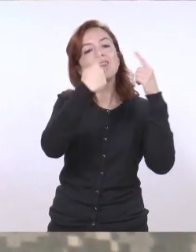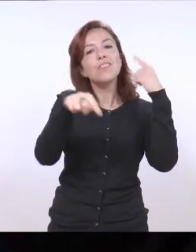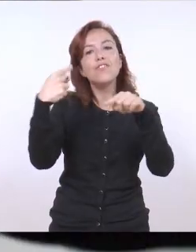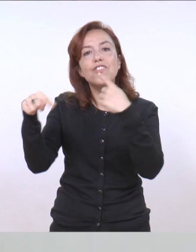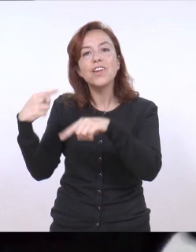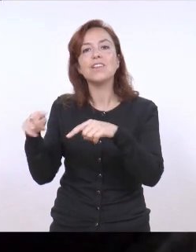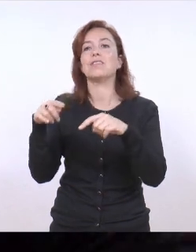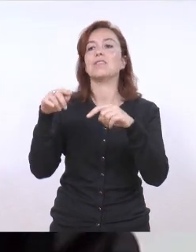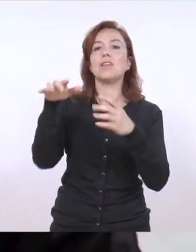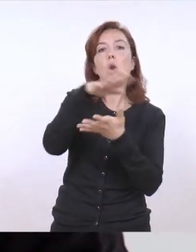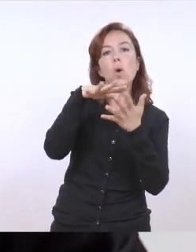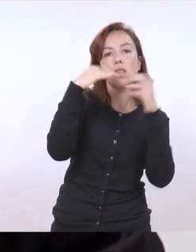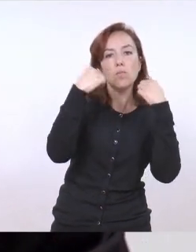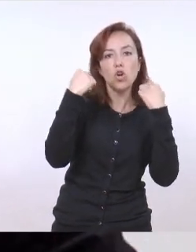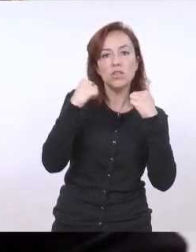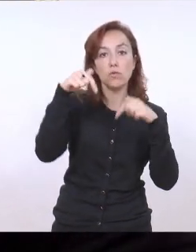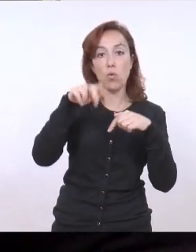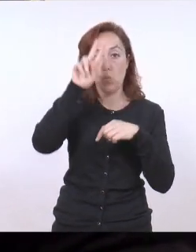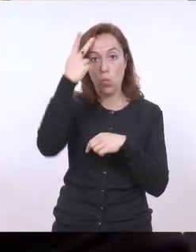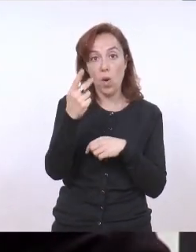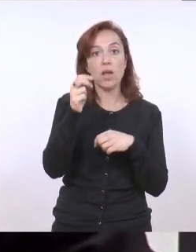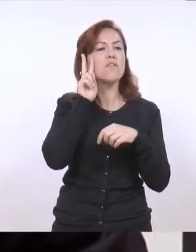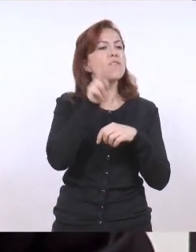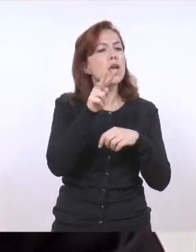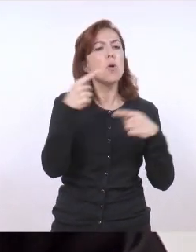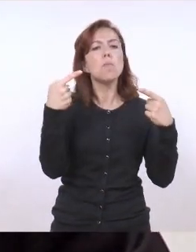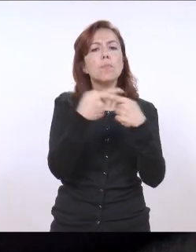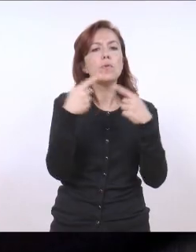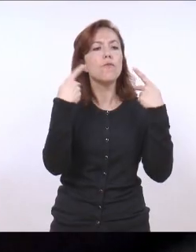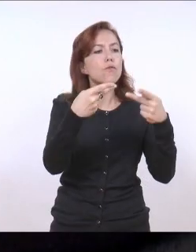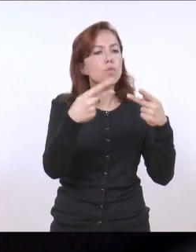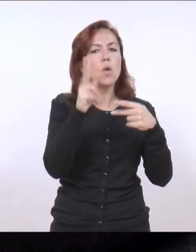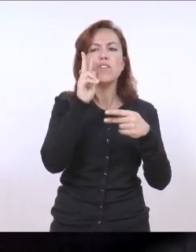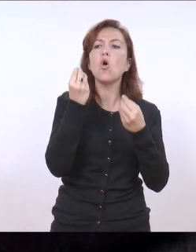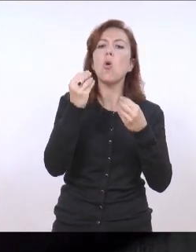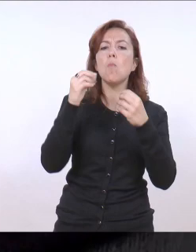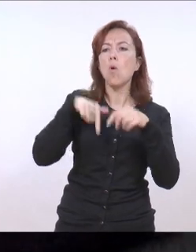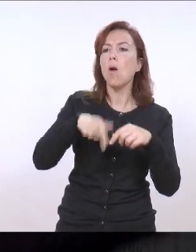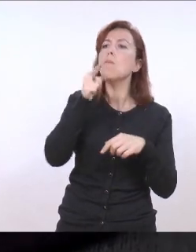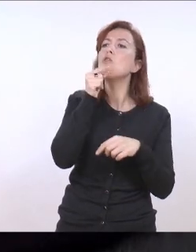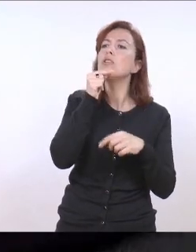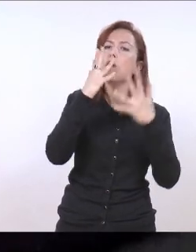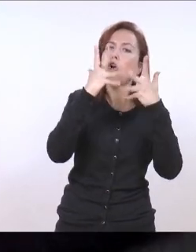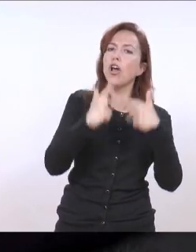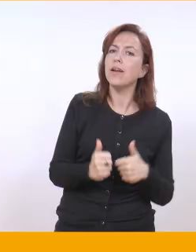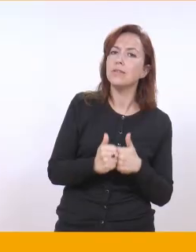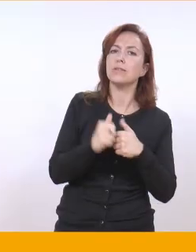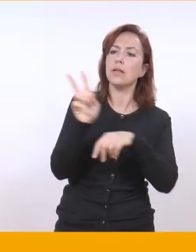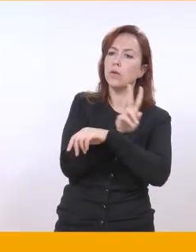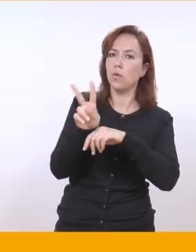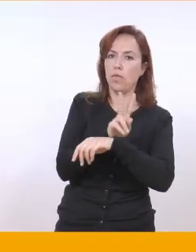a diferentes escenarios deportivos de nuestro país y presenciando partidos de fútbol para conocer cómo se diagraman los operativos de seguridad.